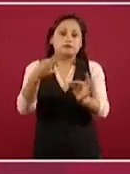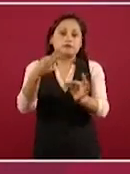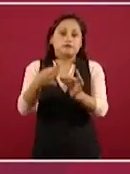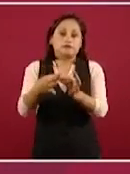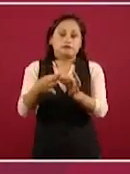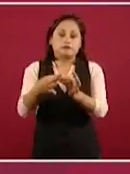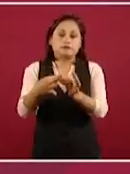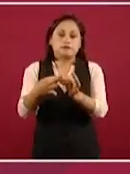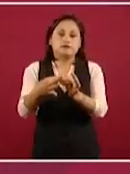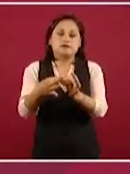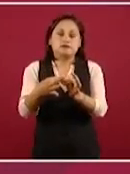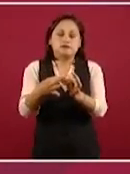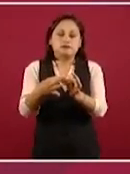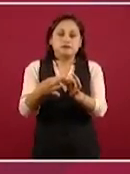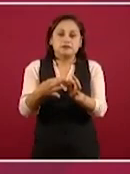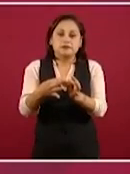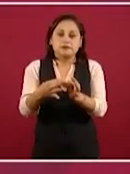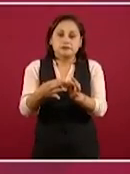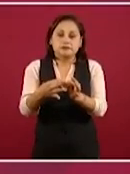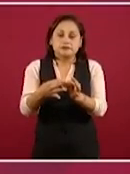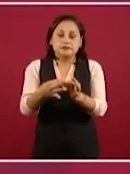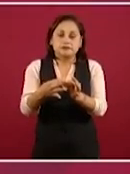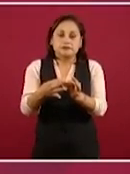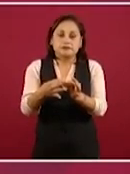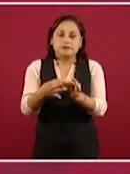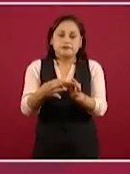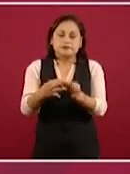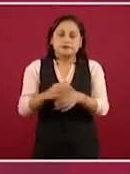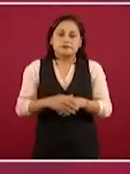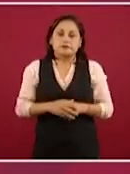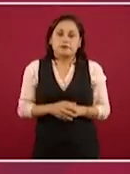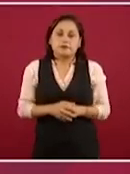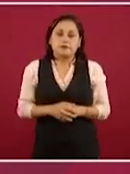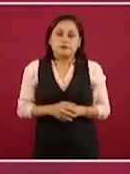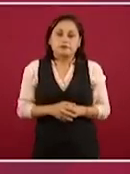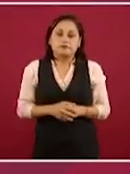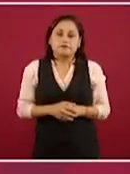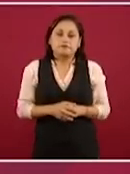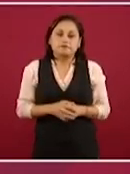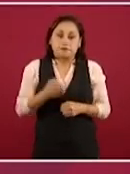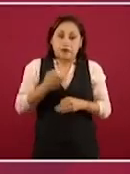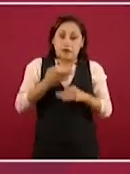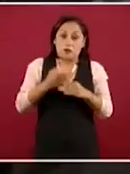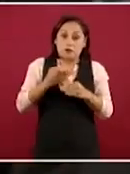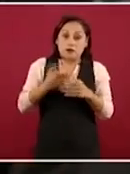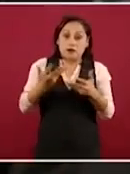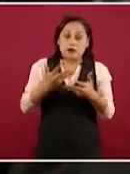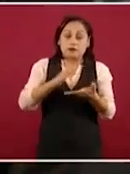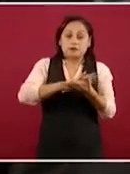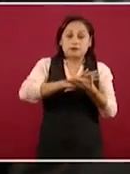de consolidar la obra de transformación.